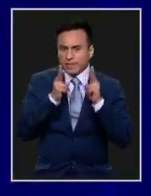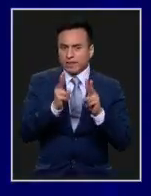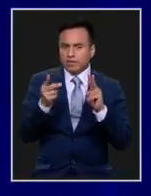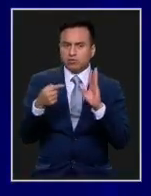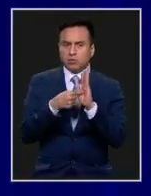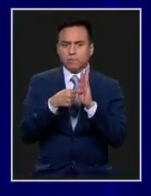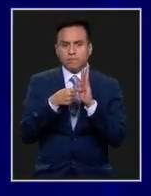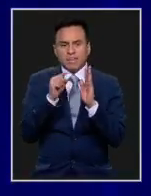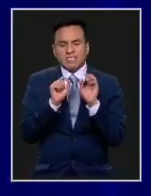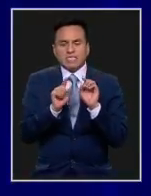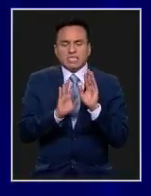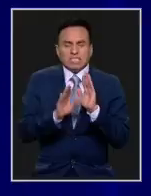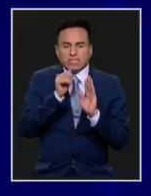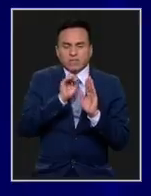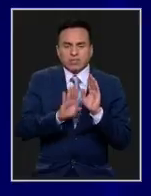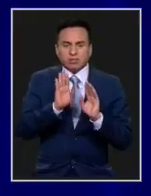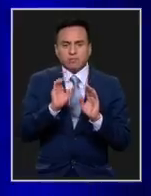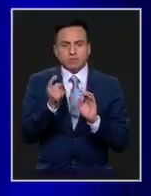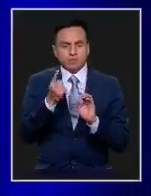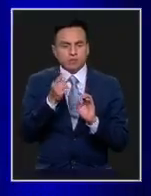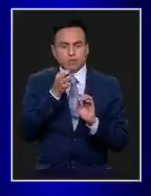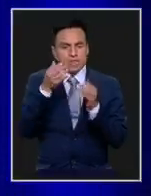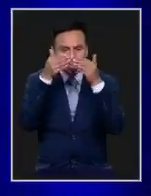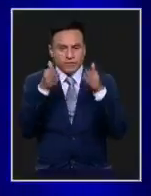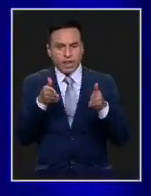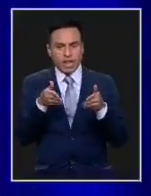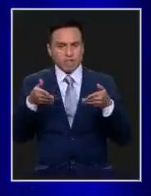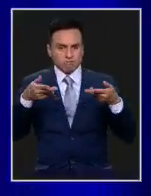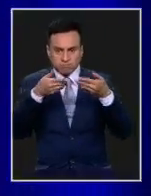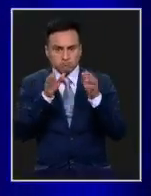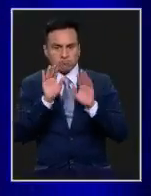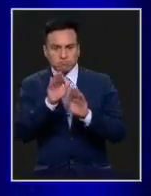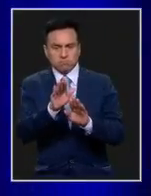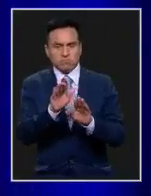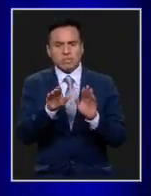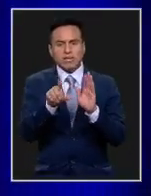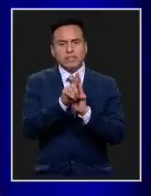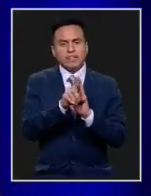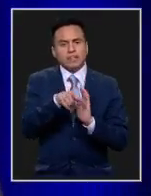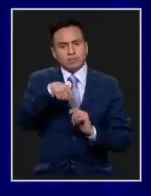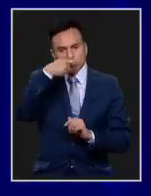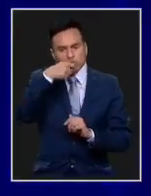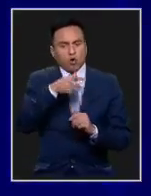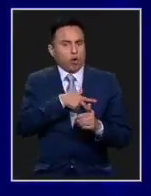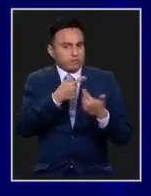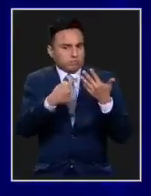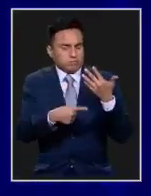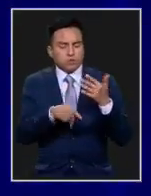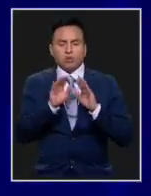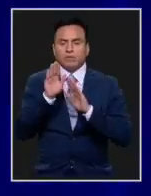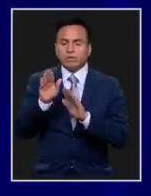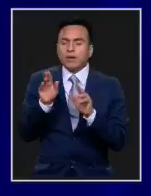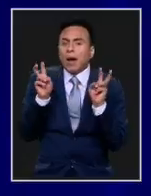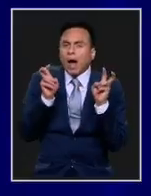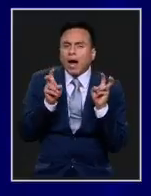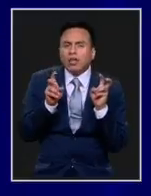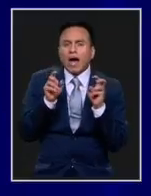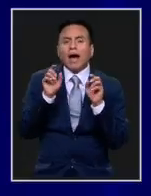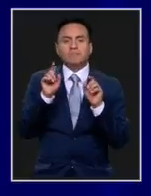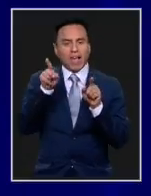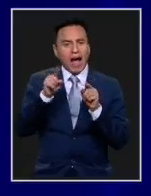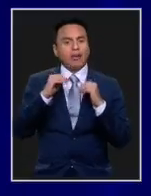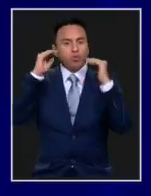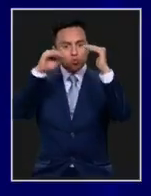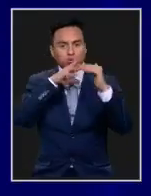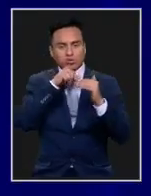del más indefenso primero la fila como liberal supongo que también está a favor de legalizar las drogas como liberal estoy a favor de que efectivamente los adultos